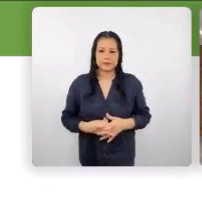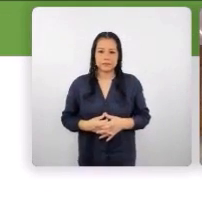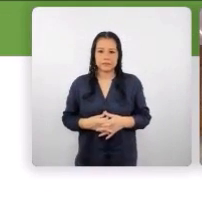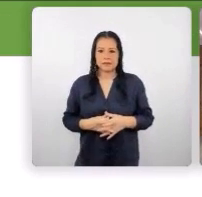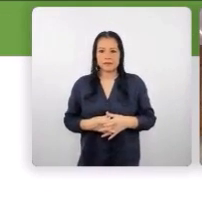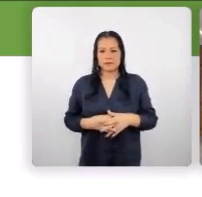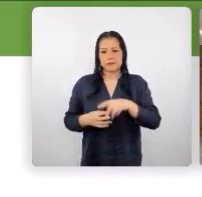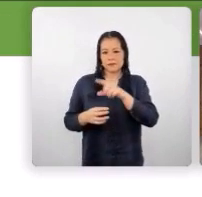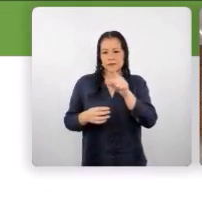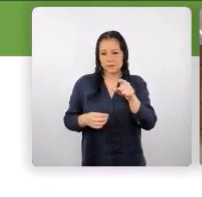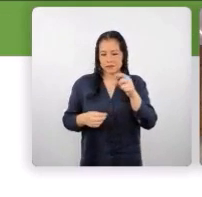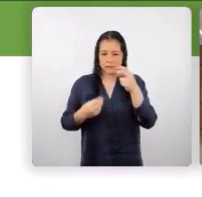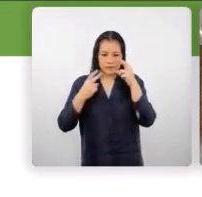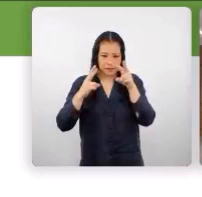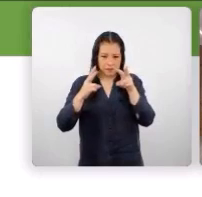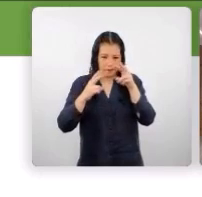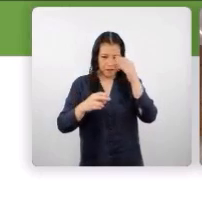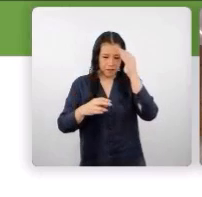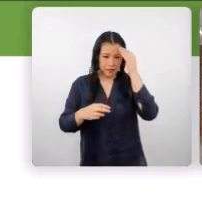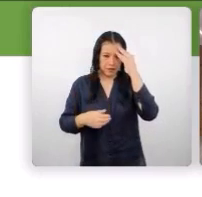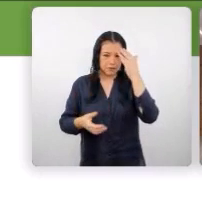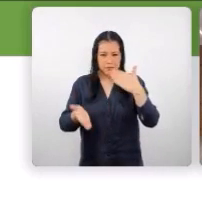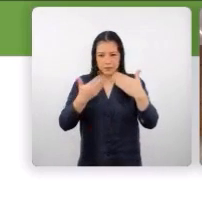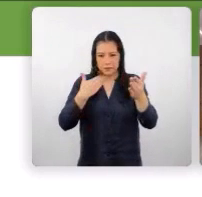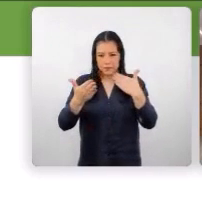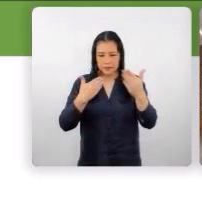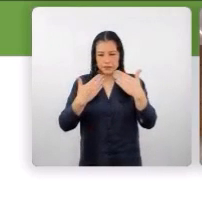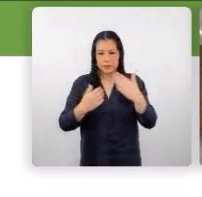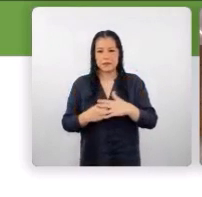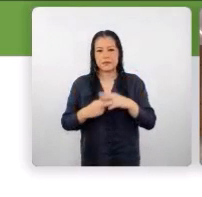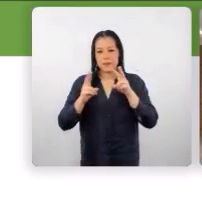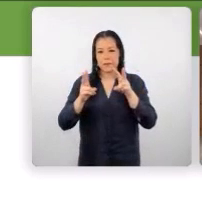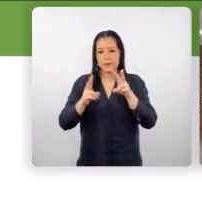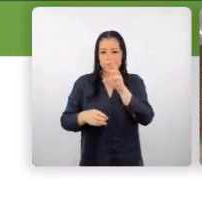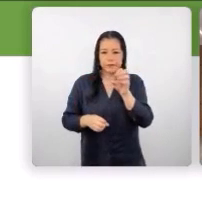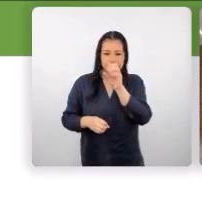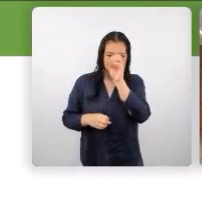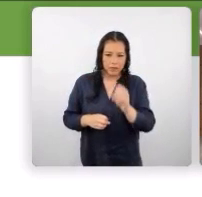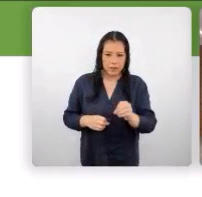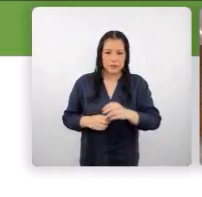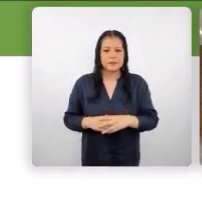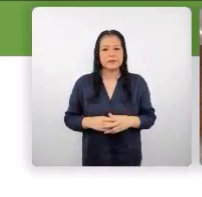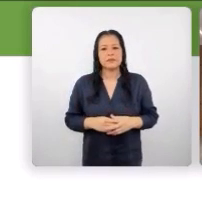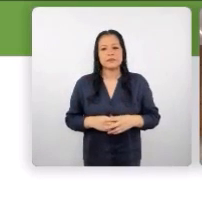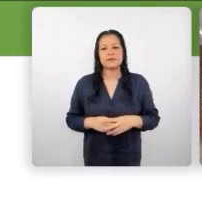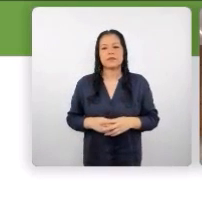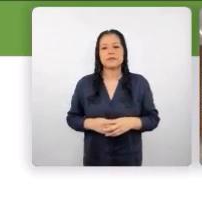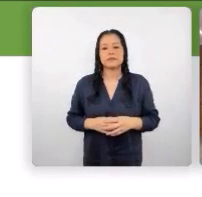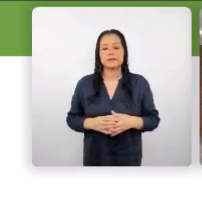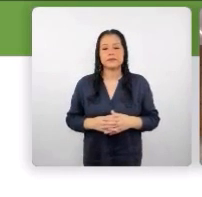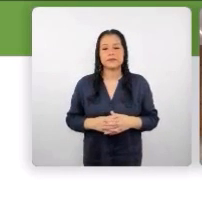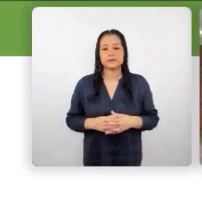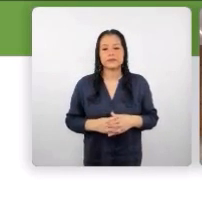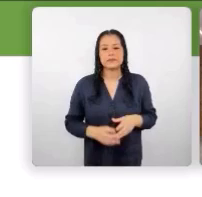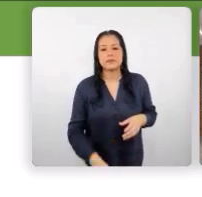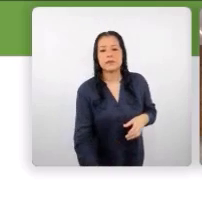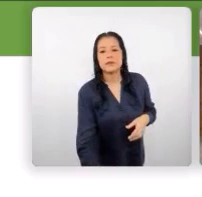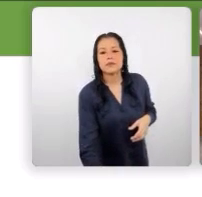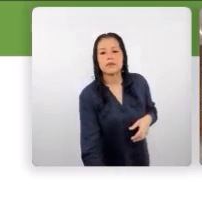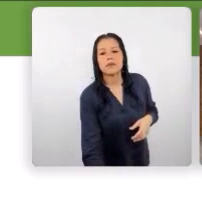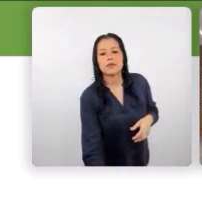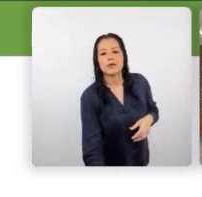Para que tengan una idea, lo que estábamos conversando precisamente hace unos momentos, ¿no? Las